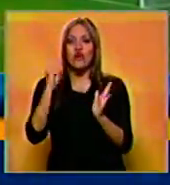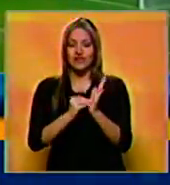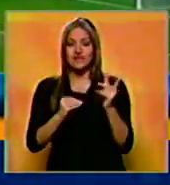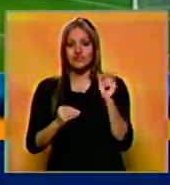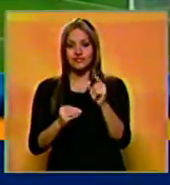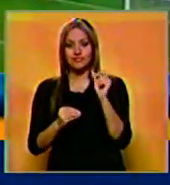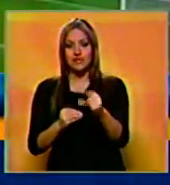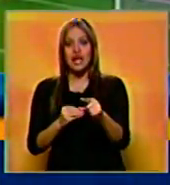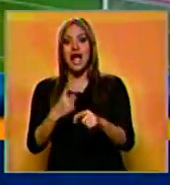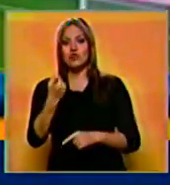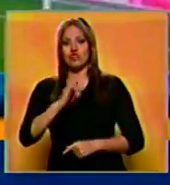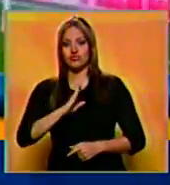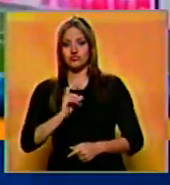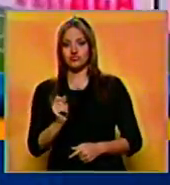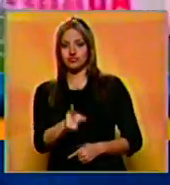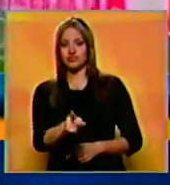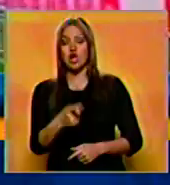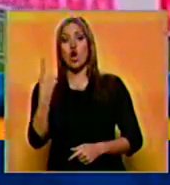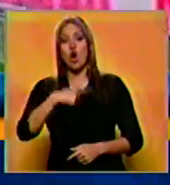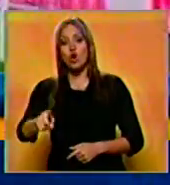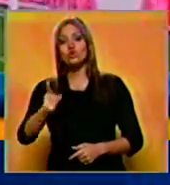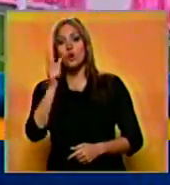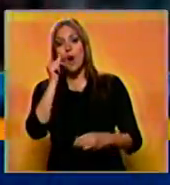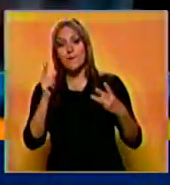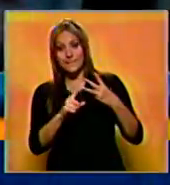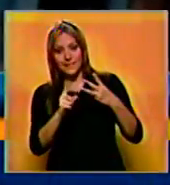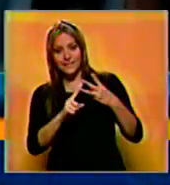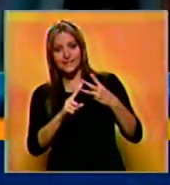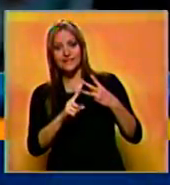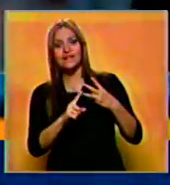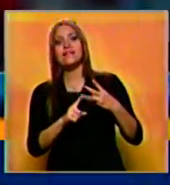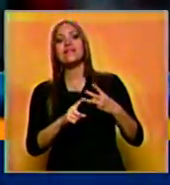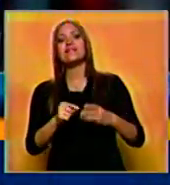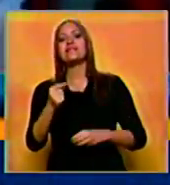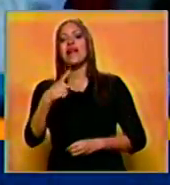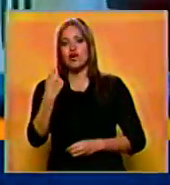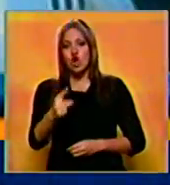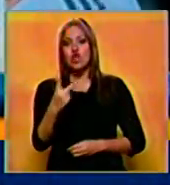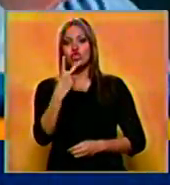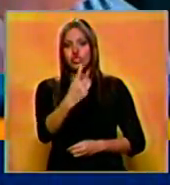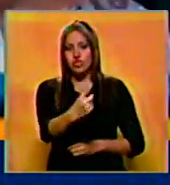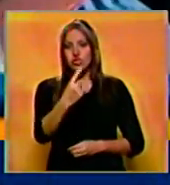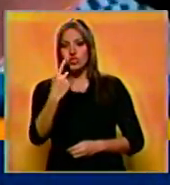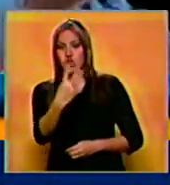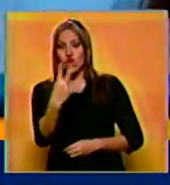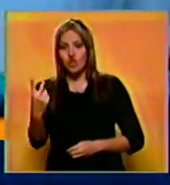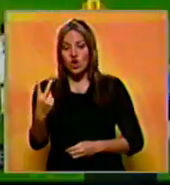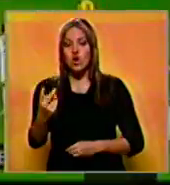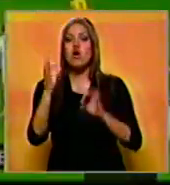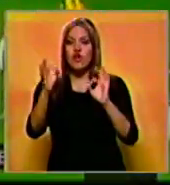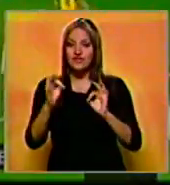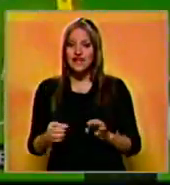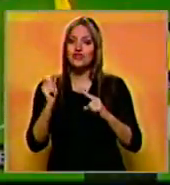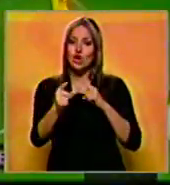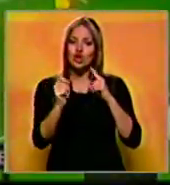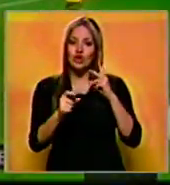de las cuales fue de penal. Gareth Bale y Karim Benzema convirtieron 2 tantos cada uno para completar así la goleada merengue.